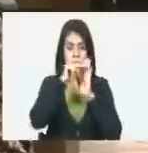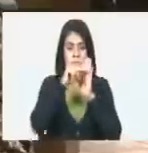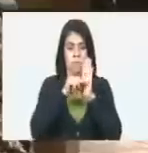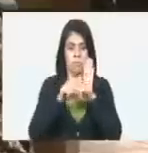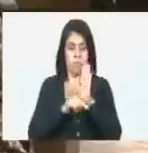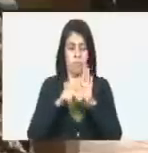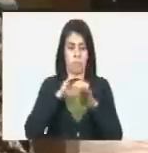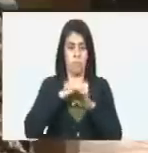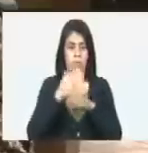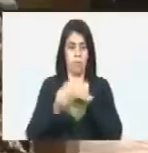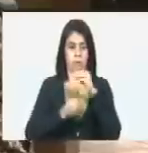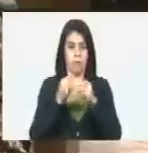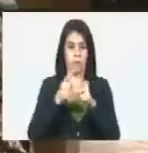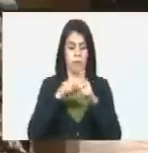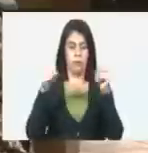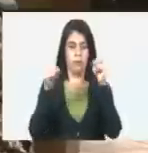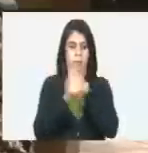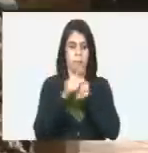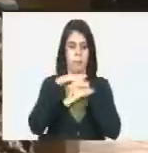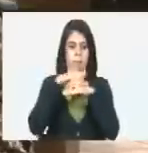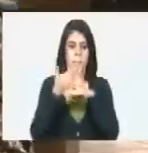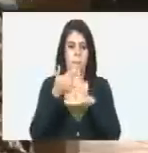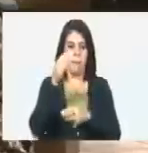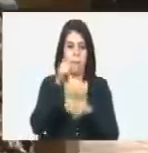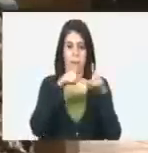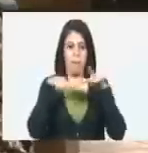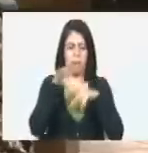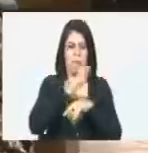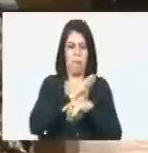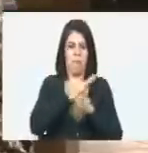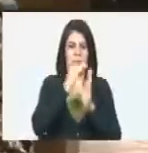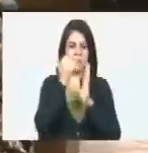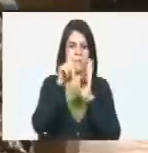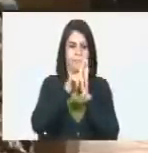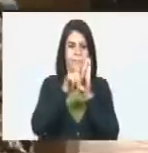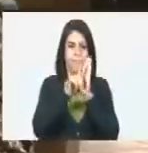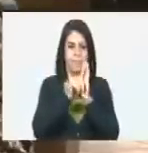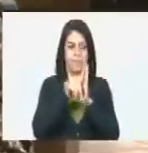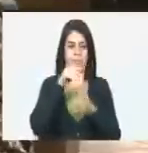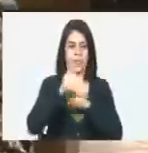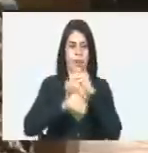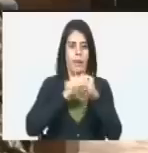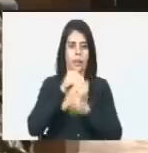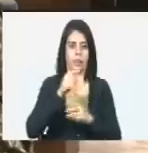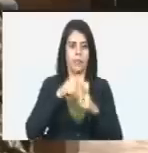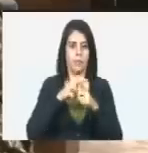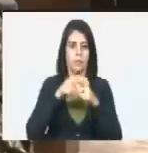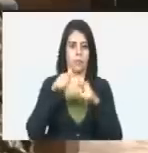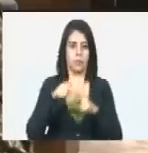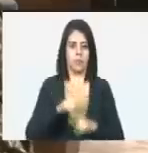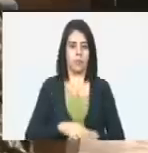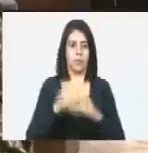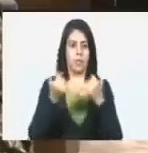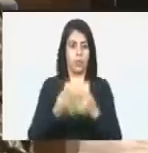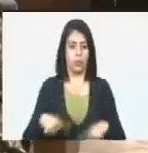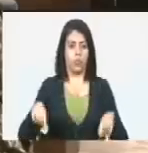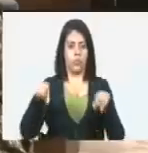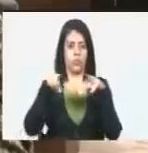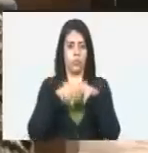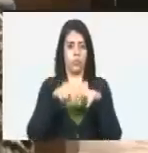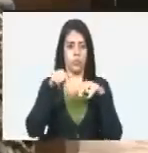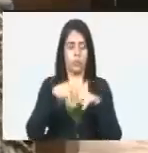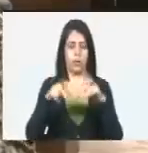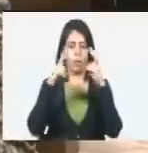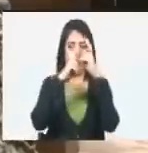y alteraría la jurisprudencia inverterada de lo que ha ocurrido en estos temas.